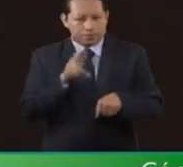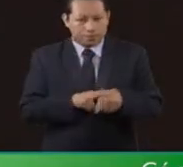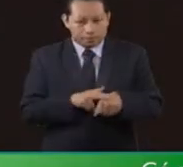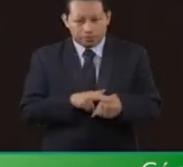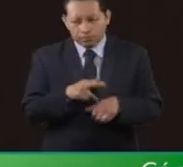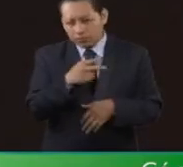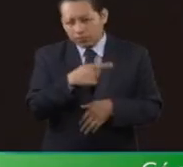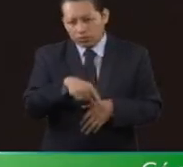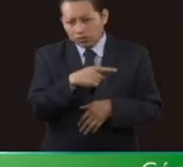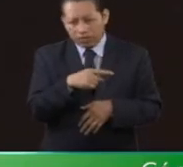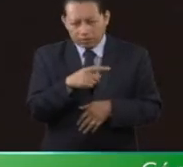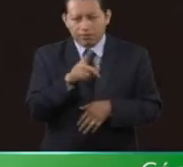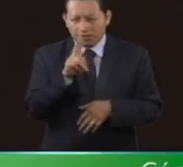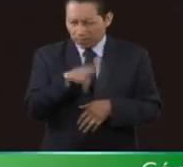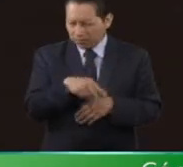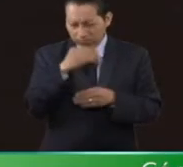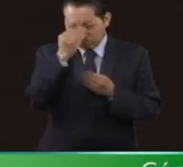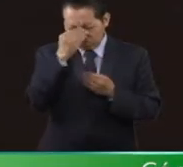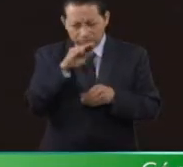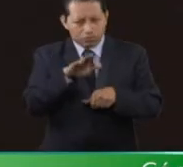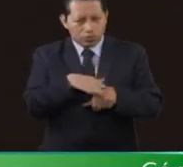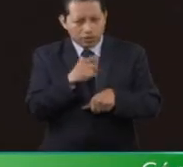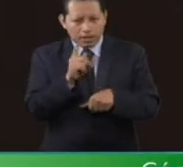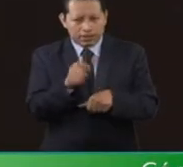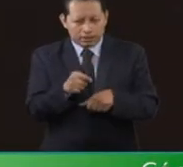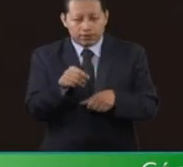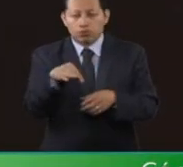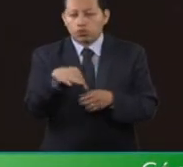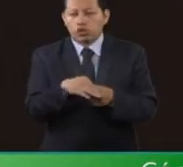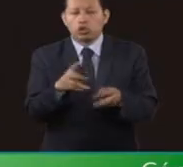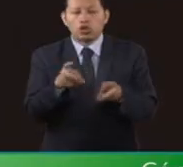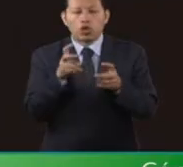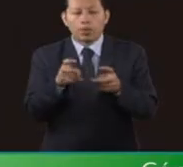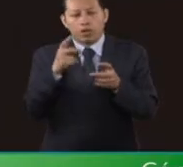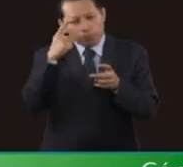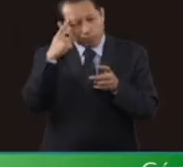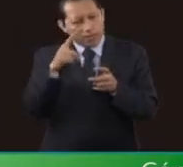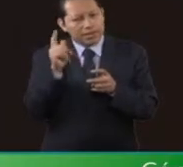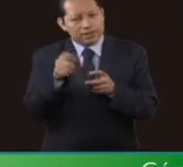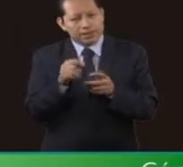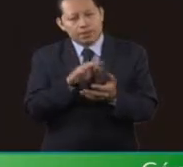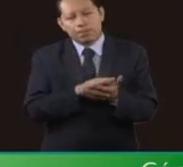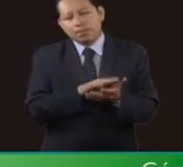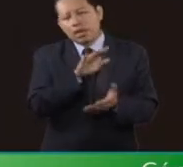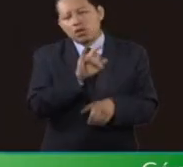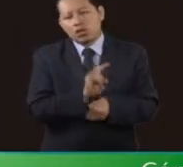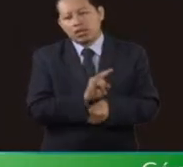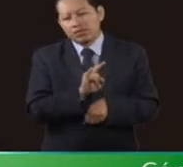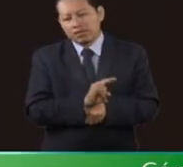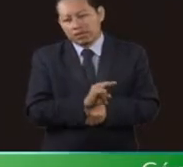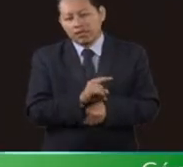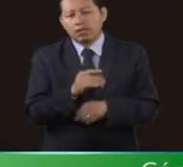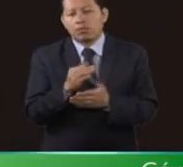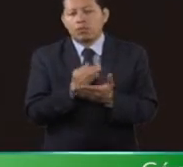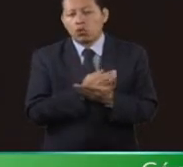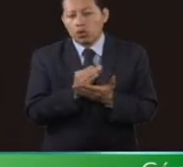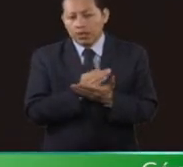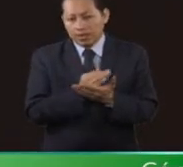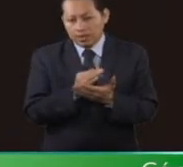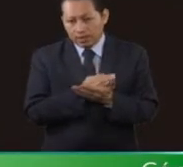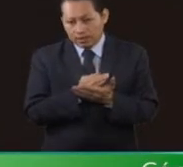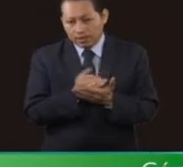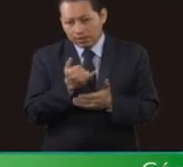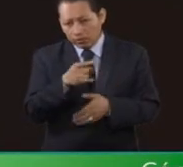unos sinvergüenzas, porque se robaron los votos para poder tener esa mayoría artificial, Morena.